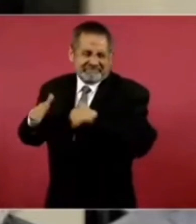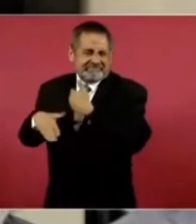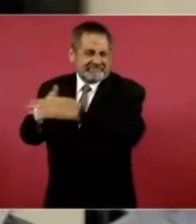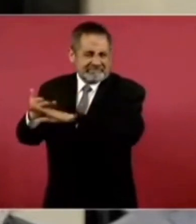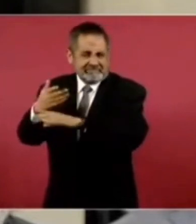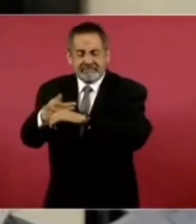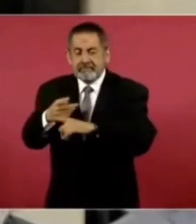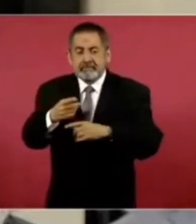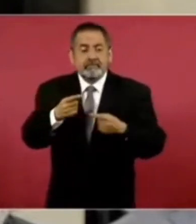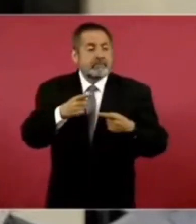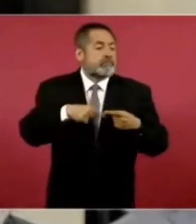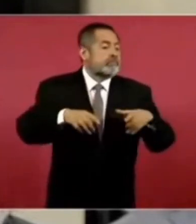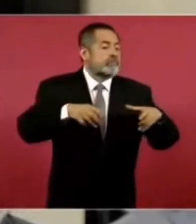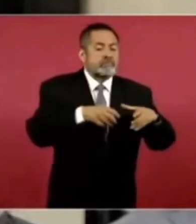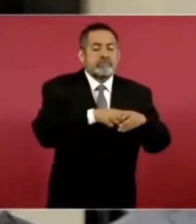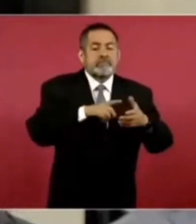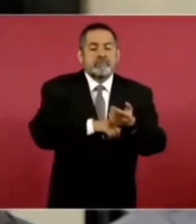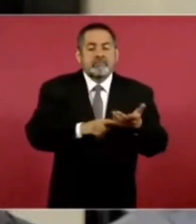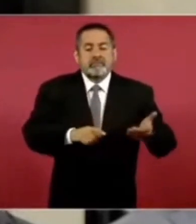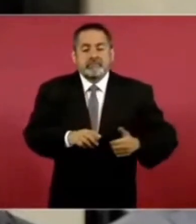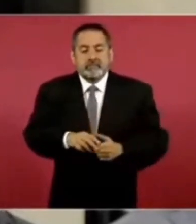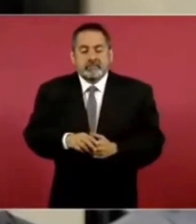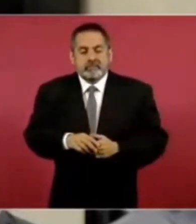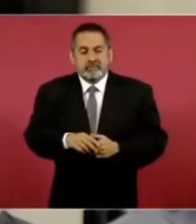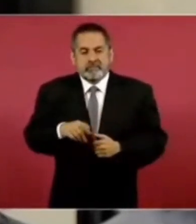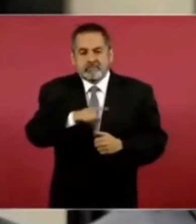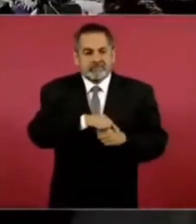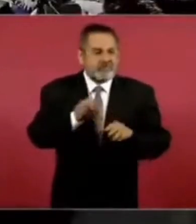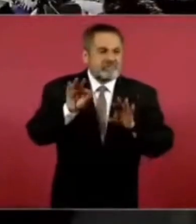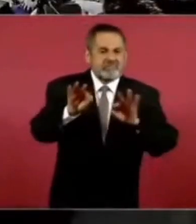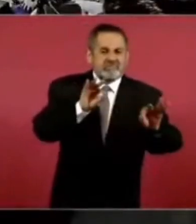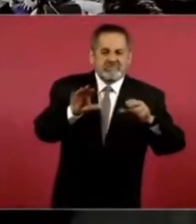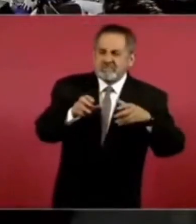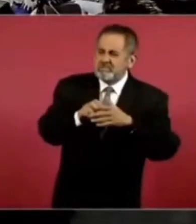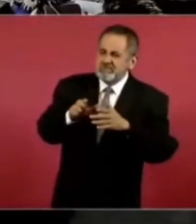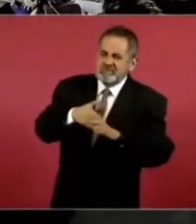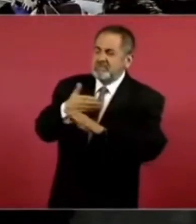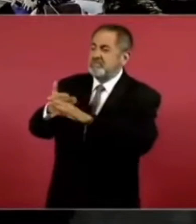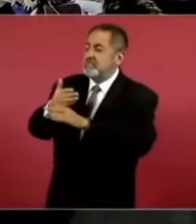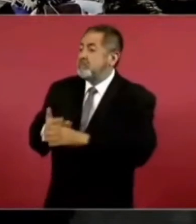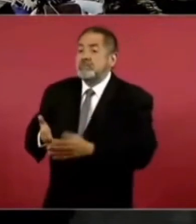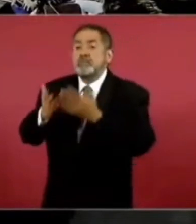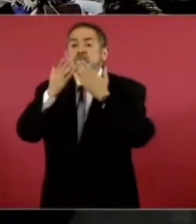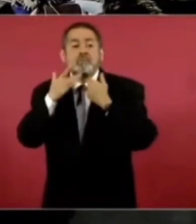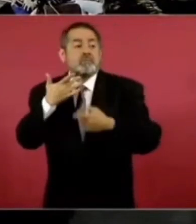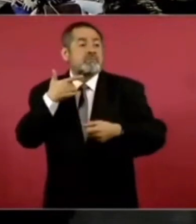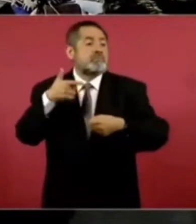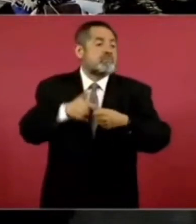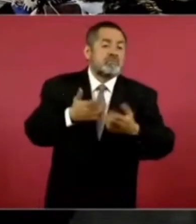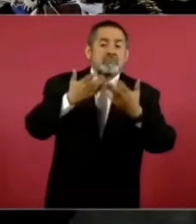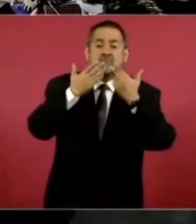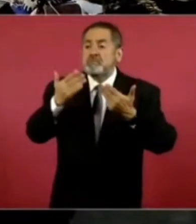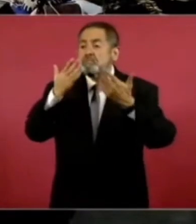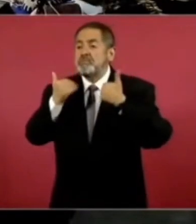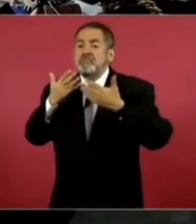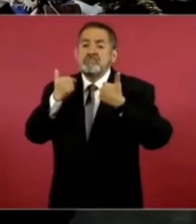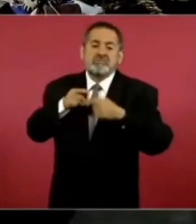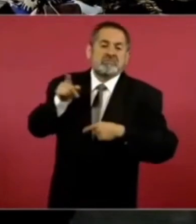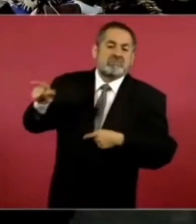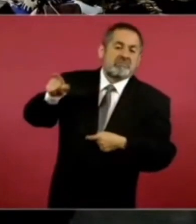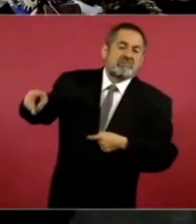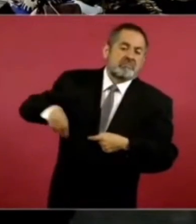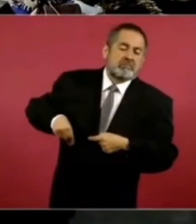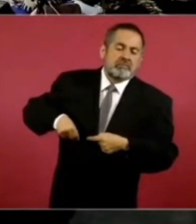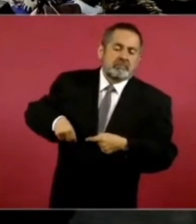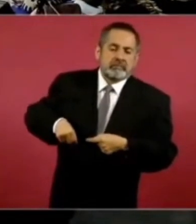crear una suerte de psicosis colectiva con el desabasto de gasolinas. Y a partir de ahí, los medios